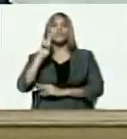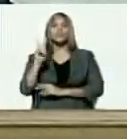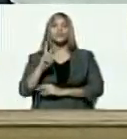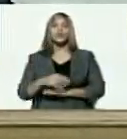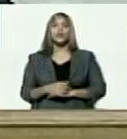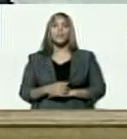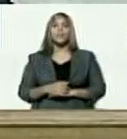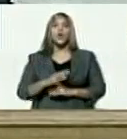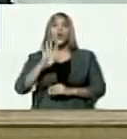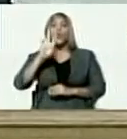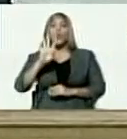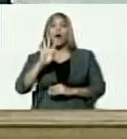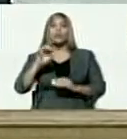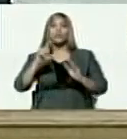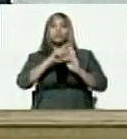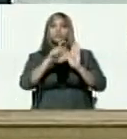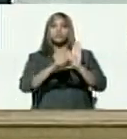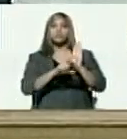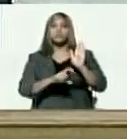su cuarto párrafo.